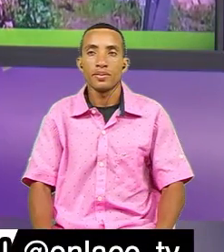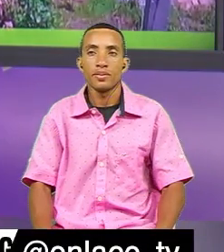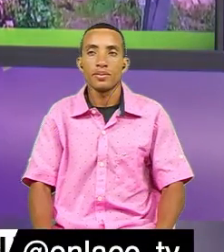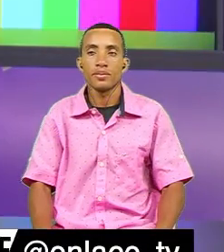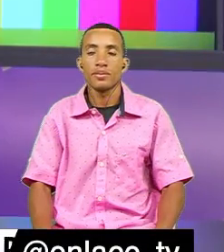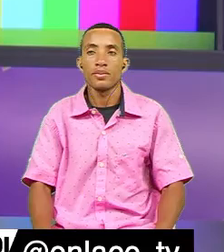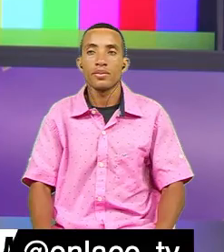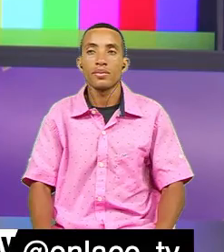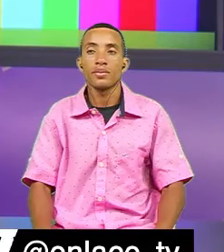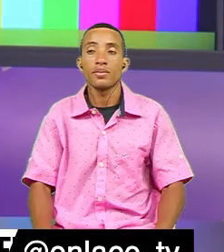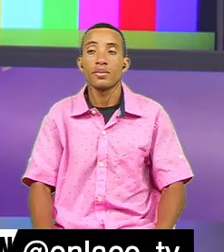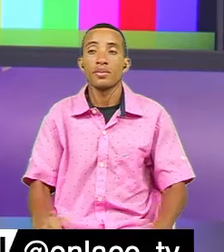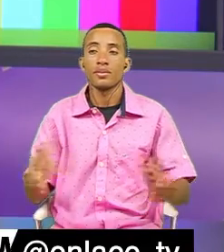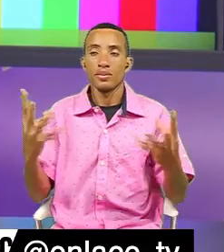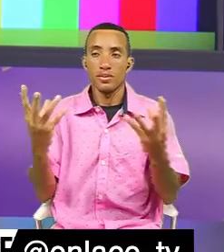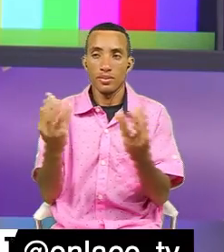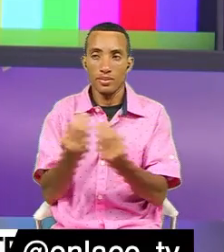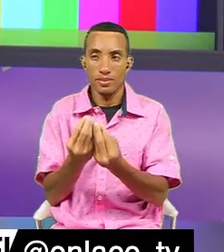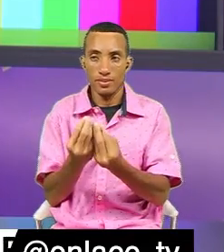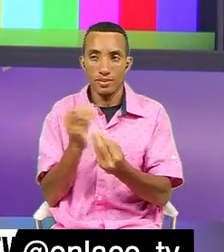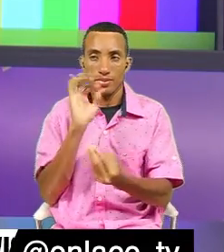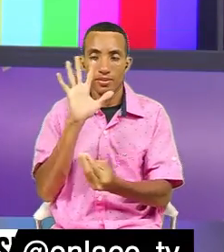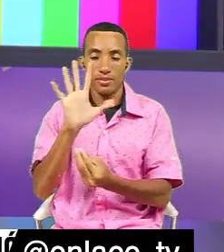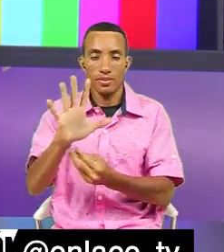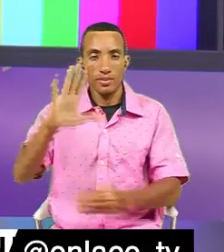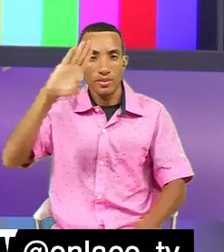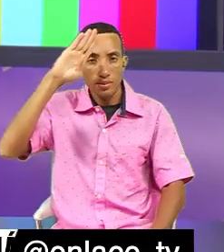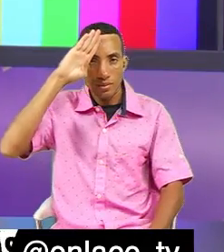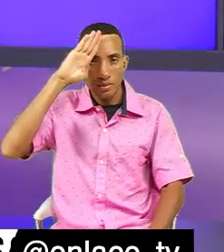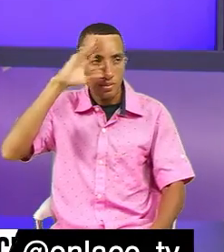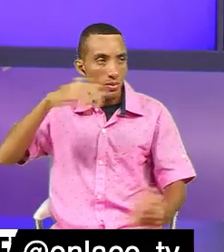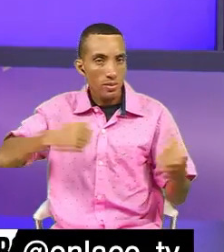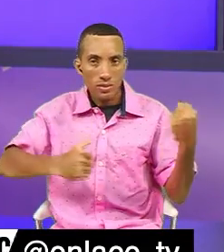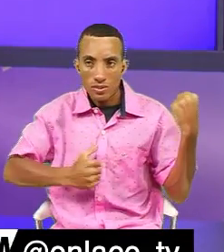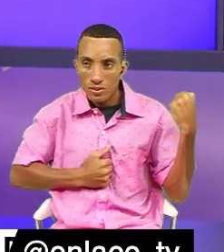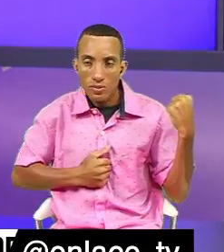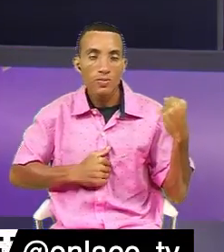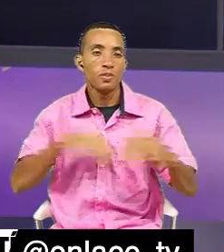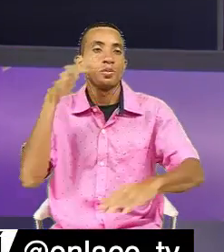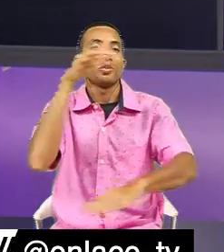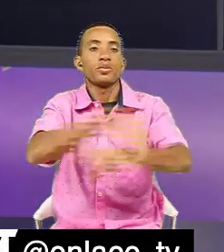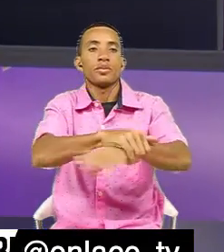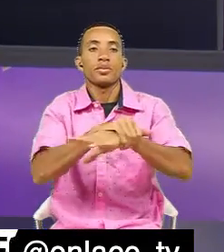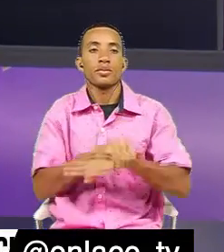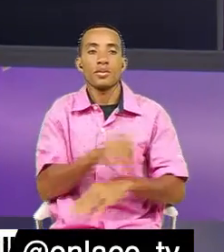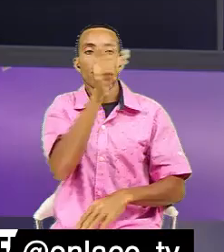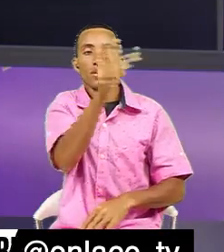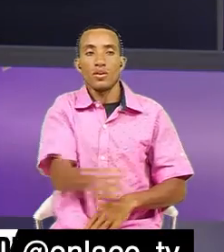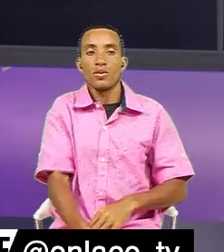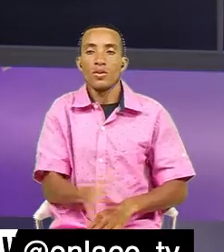Y la quinta brigada del ejército capturó en la comuna 1 a alias el comandante. El detenido